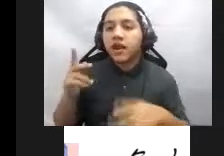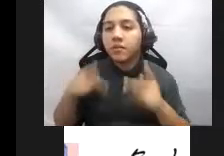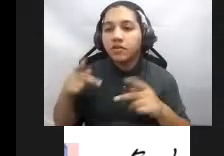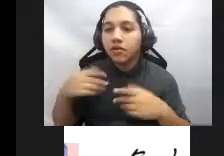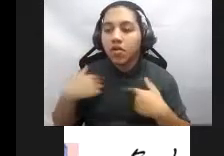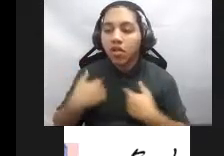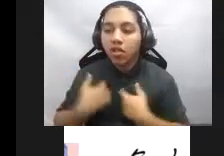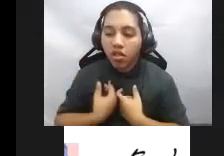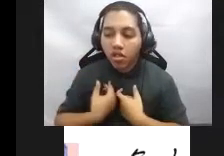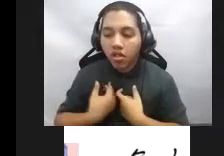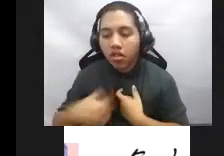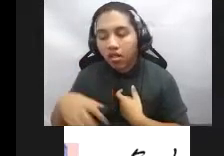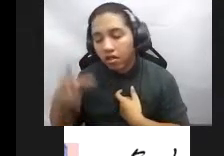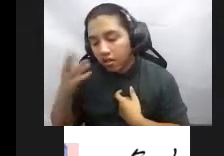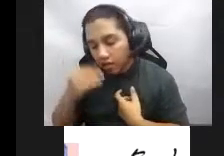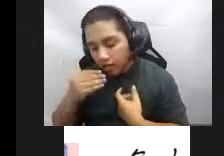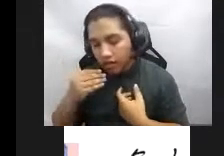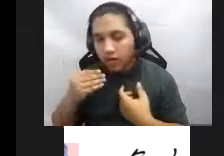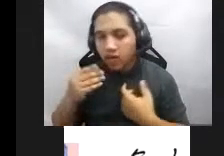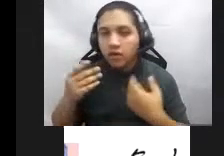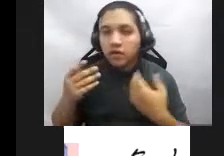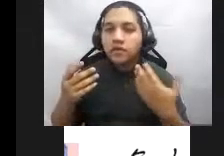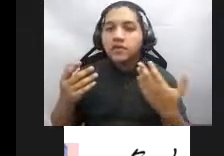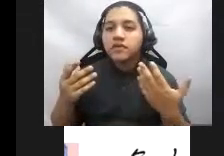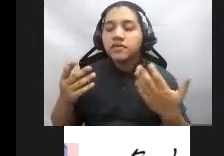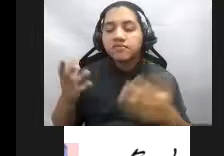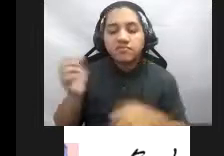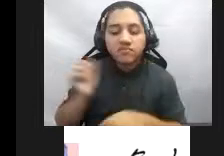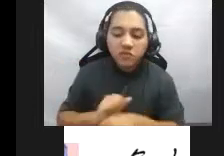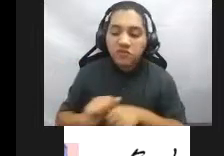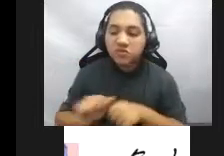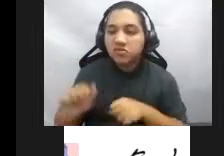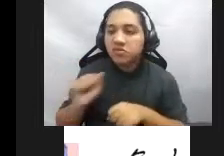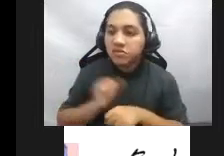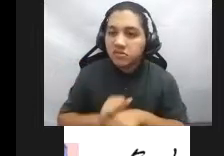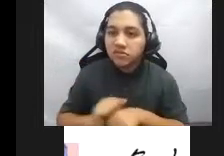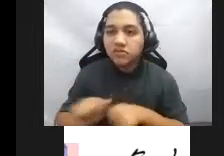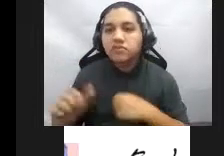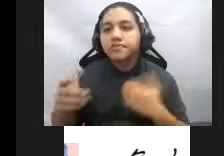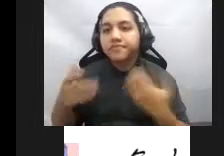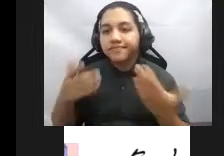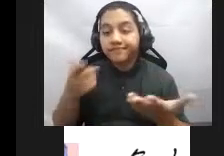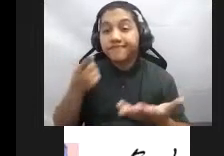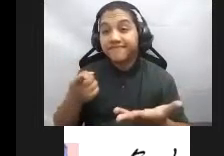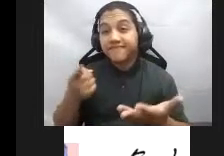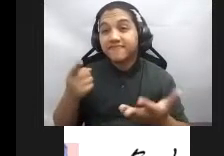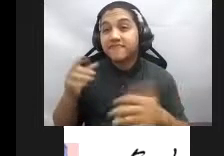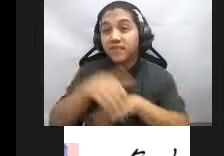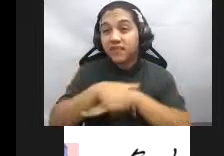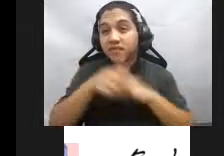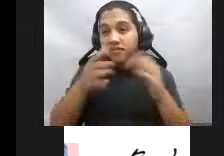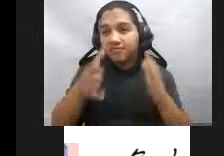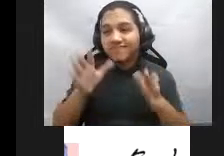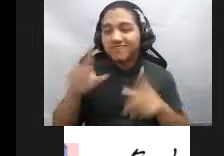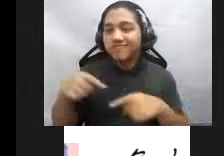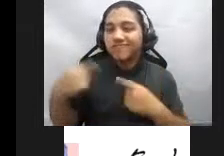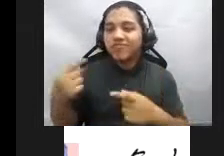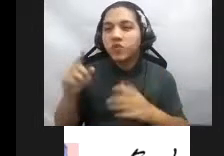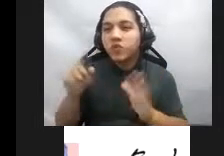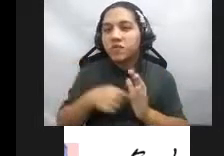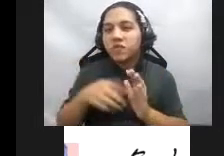gente a dormir, pone a la gente sin ganas de trabajar. Y los ingleses, a partir de 1830,